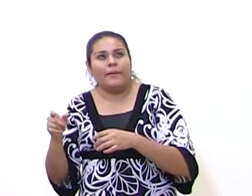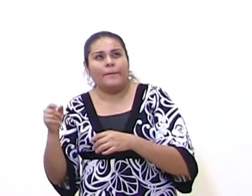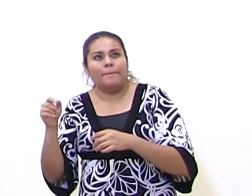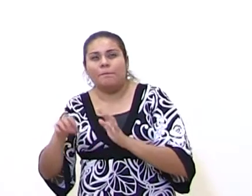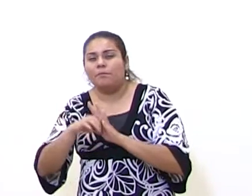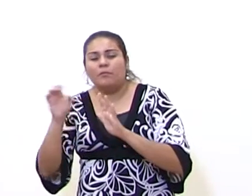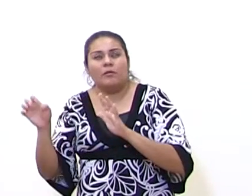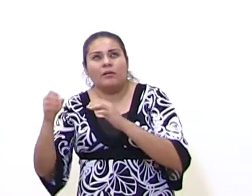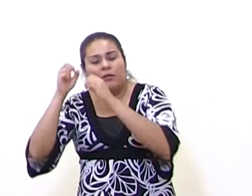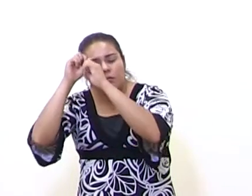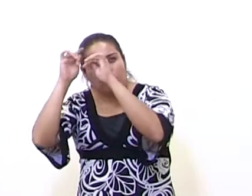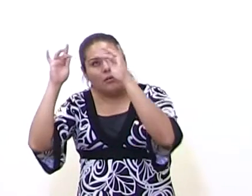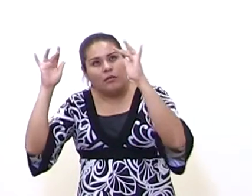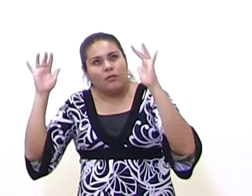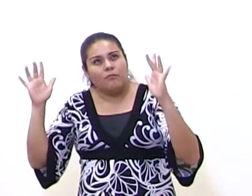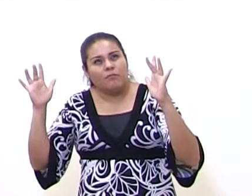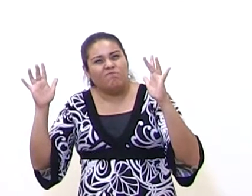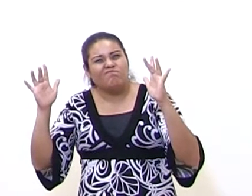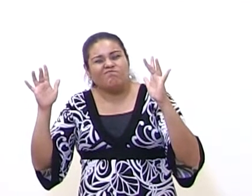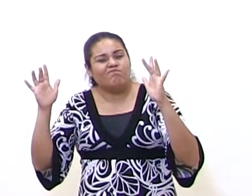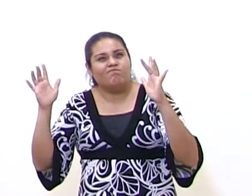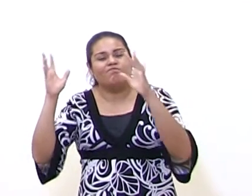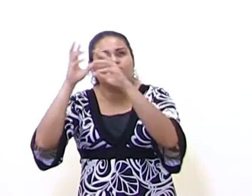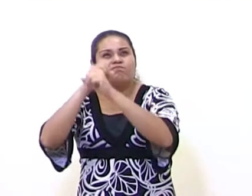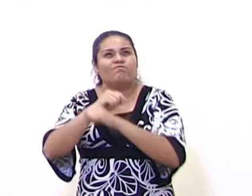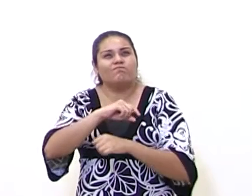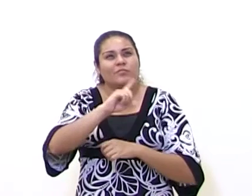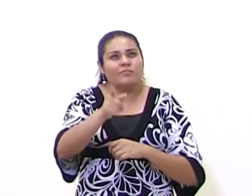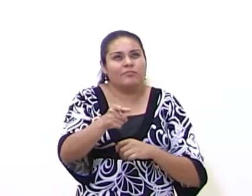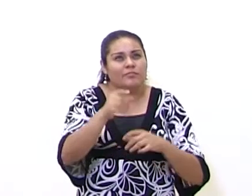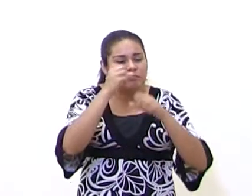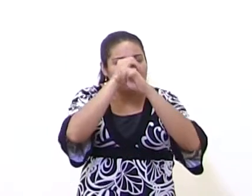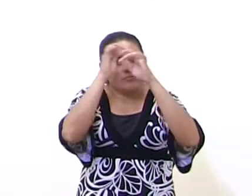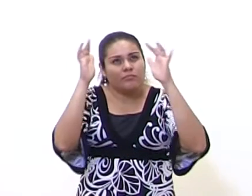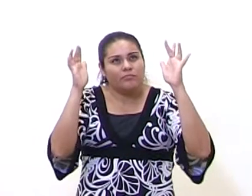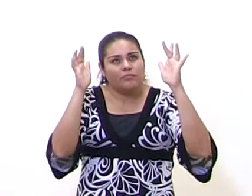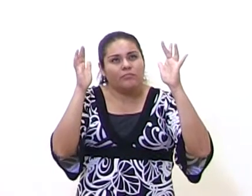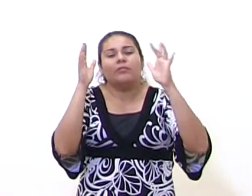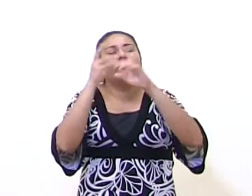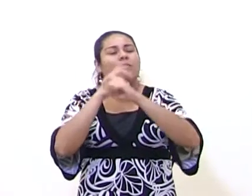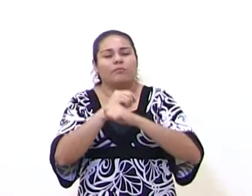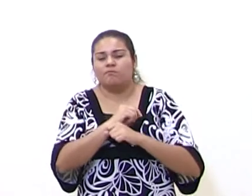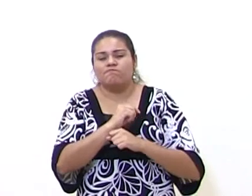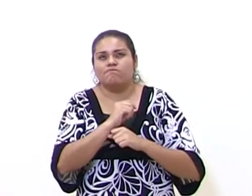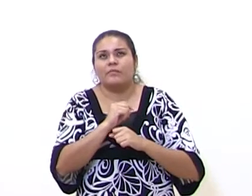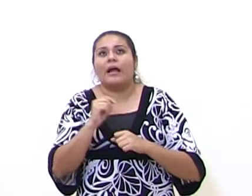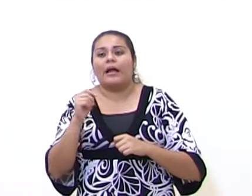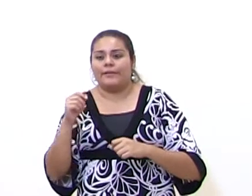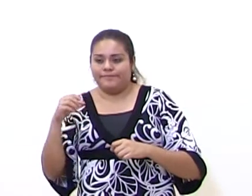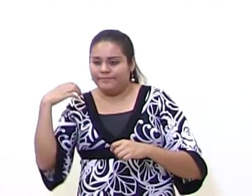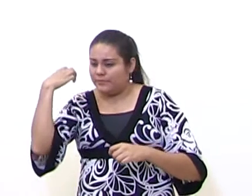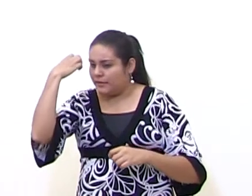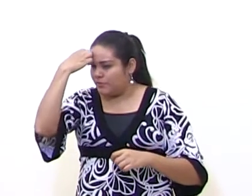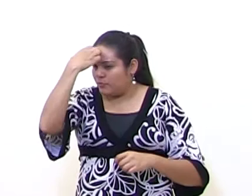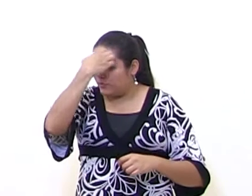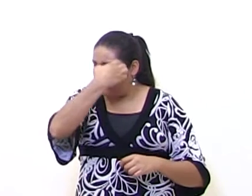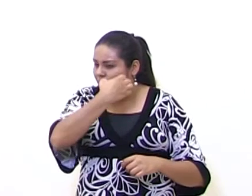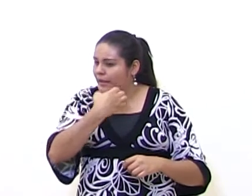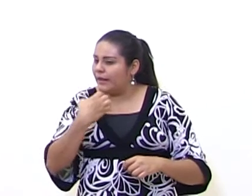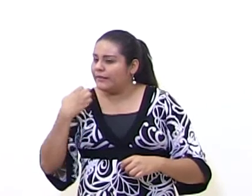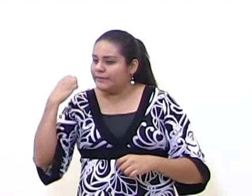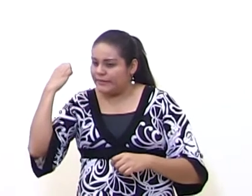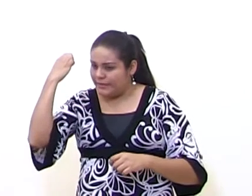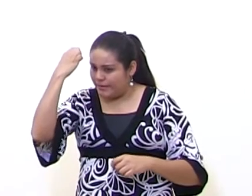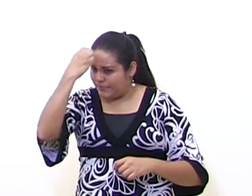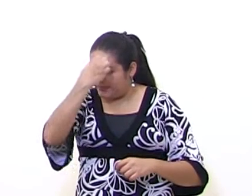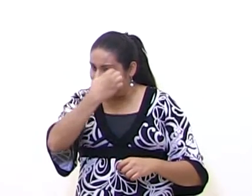que integran ese todo. ¿Sí? Con eso yo esperaría que esté ya en tu mente lo